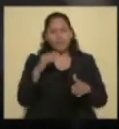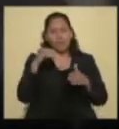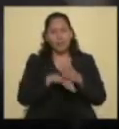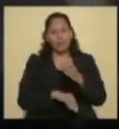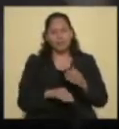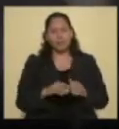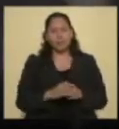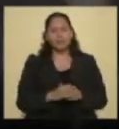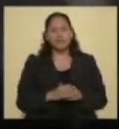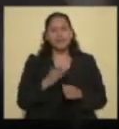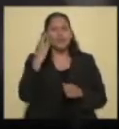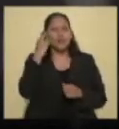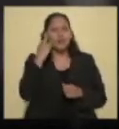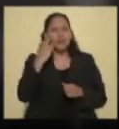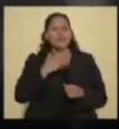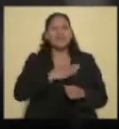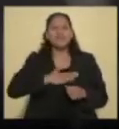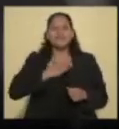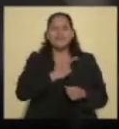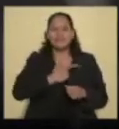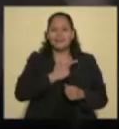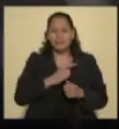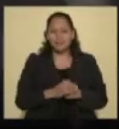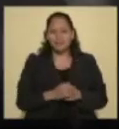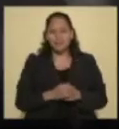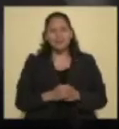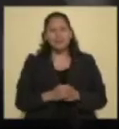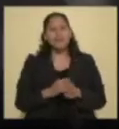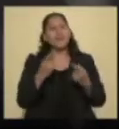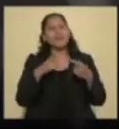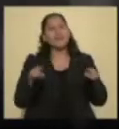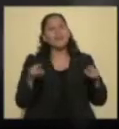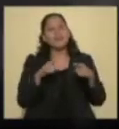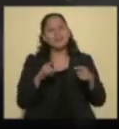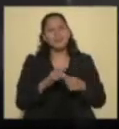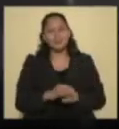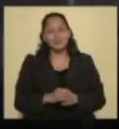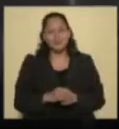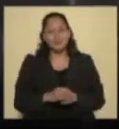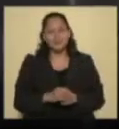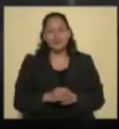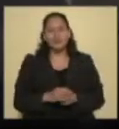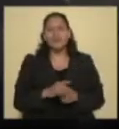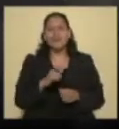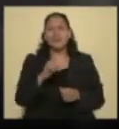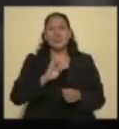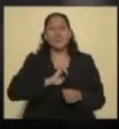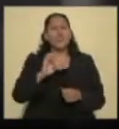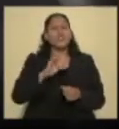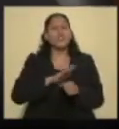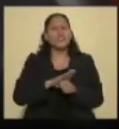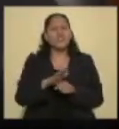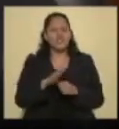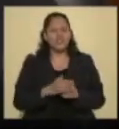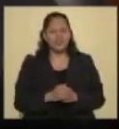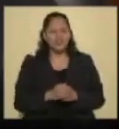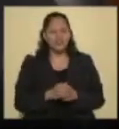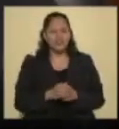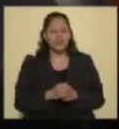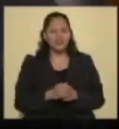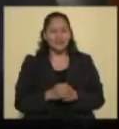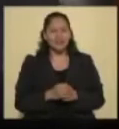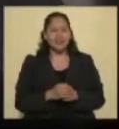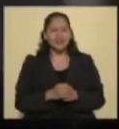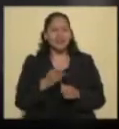Fracaso. ¿Qué ruido le causa placer? La música. ¿Cuál le produce odio?